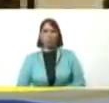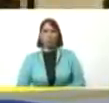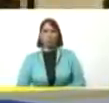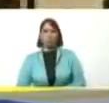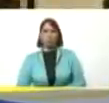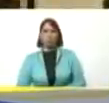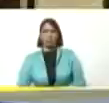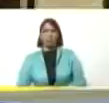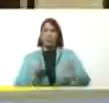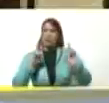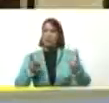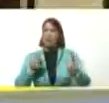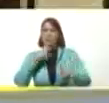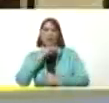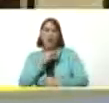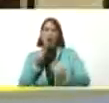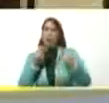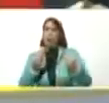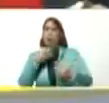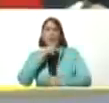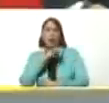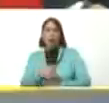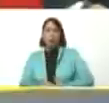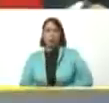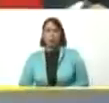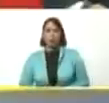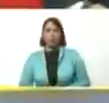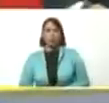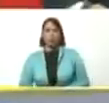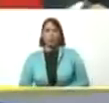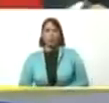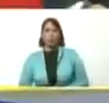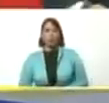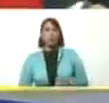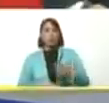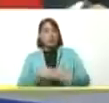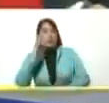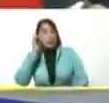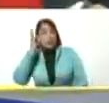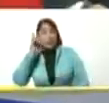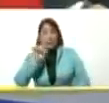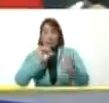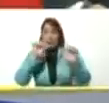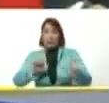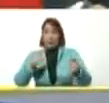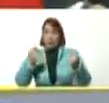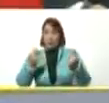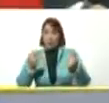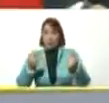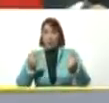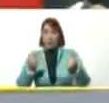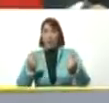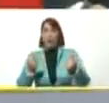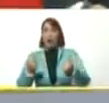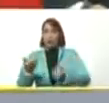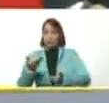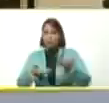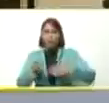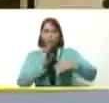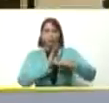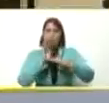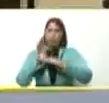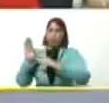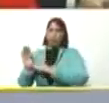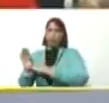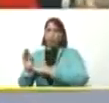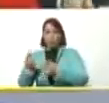¿Qué temas hablaron? ¿Cómo hablaron? Van a crear un sistema financiero bilateral para proteger